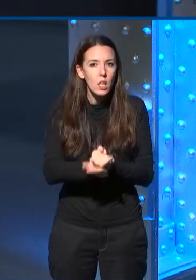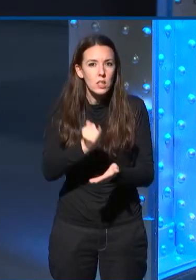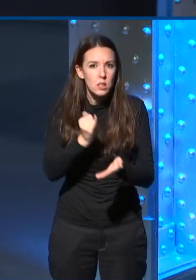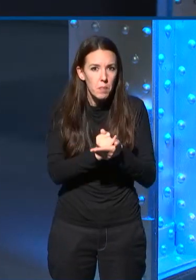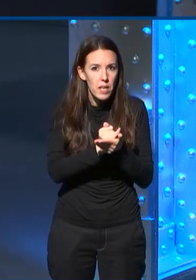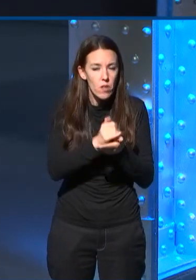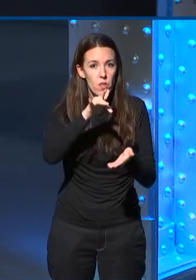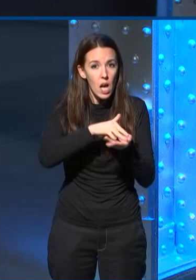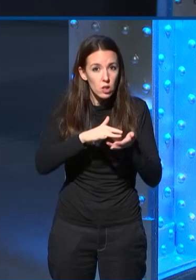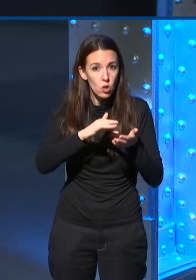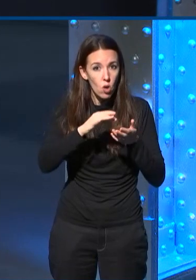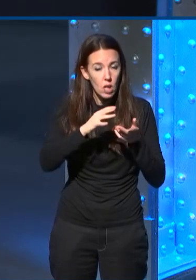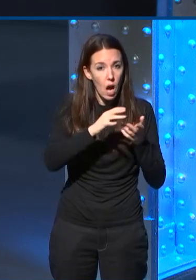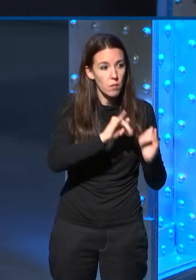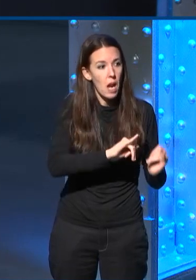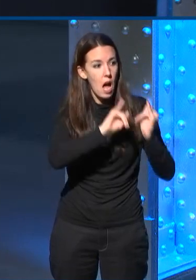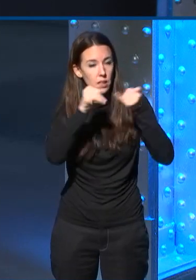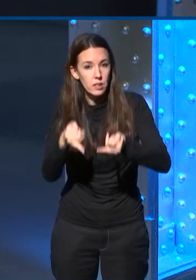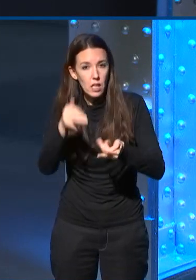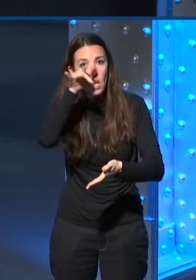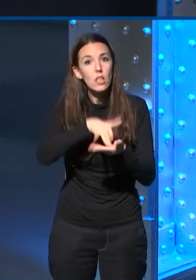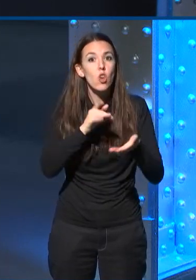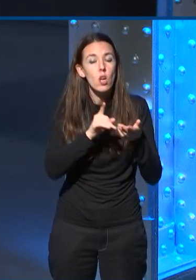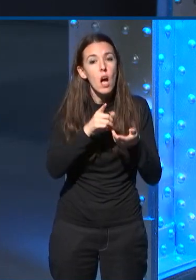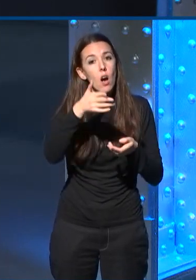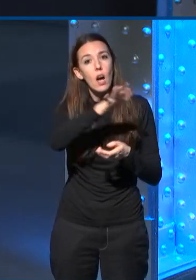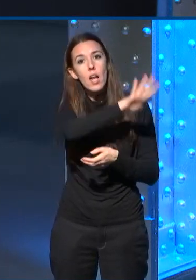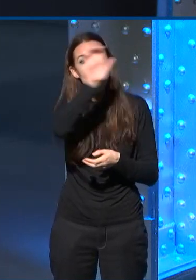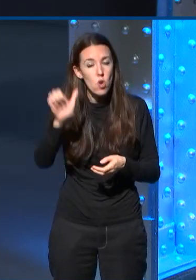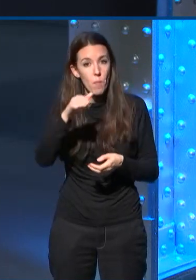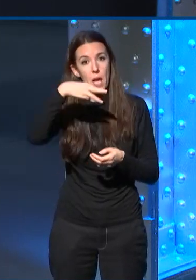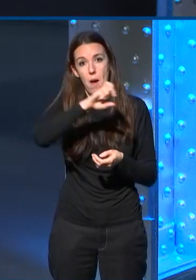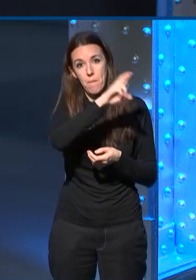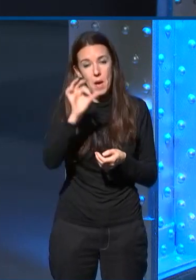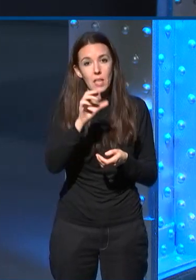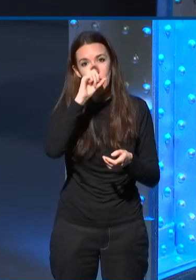y aterrizaje que ha habido en Marte, que es la de la misión europea ExoMars